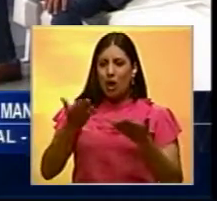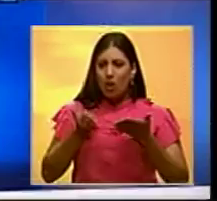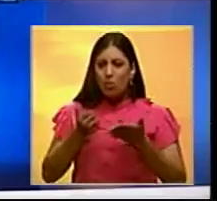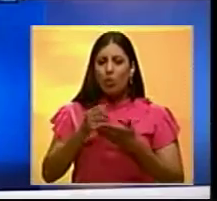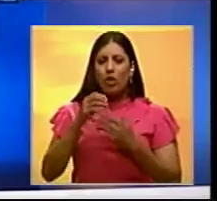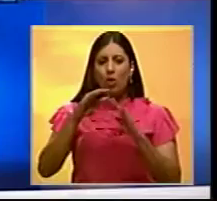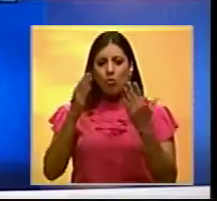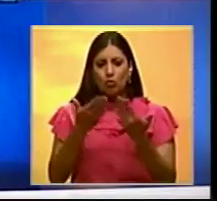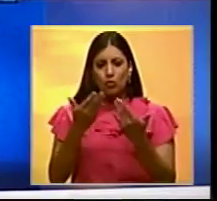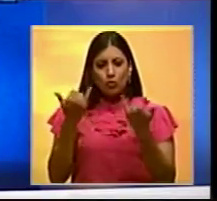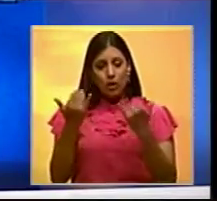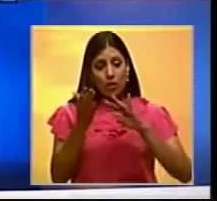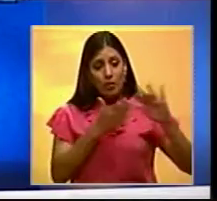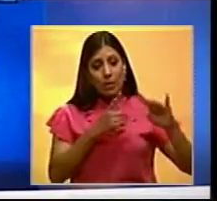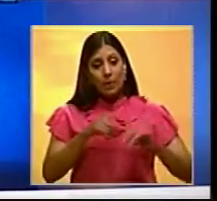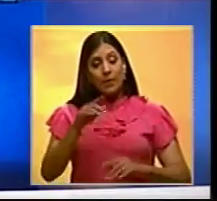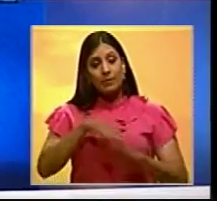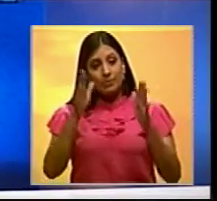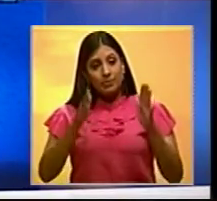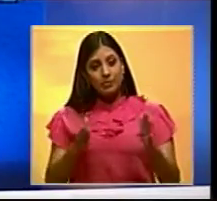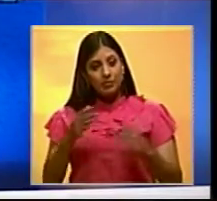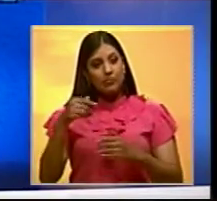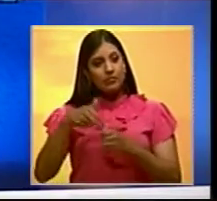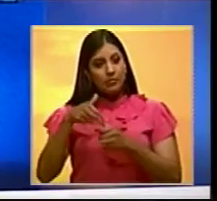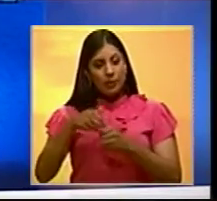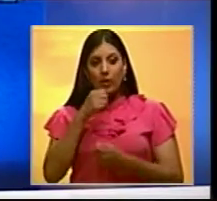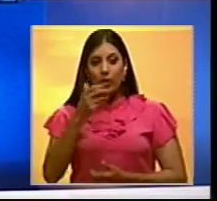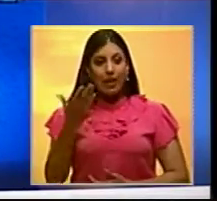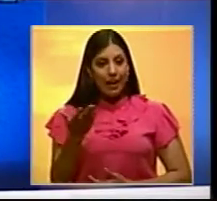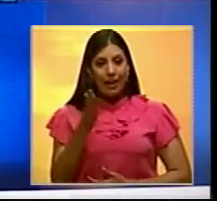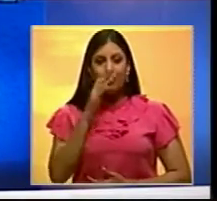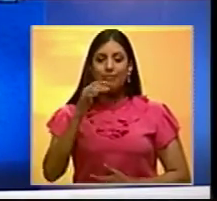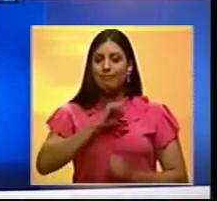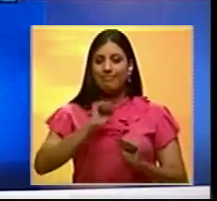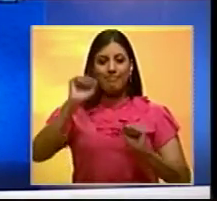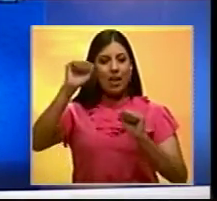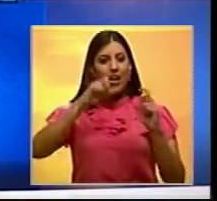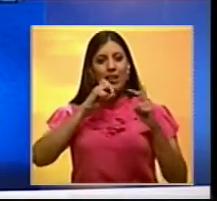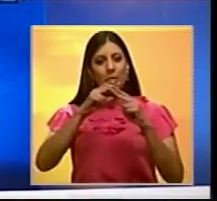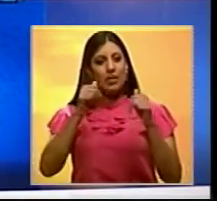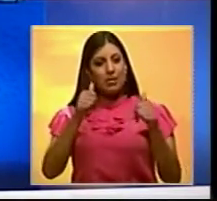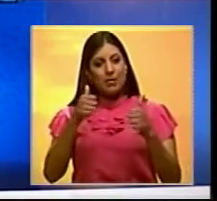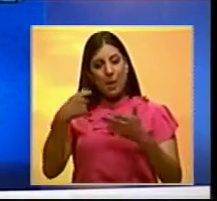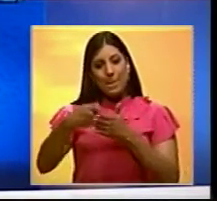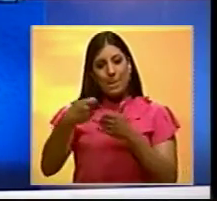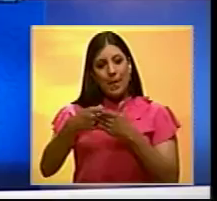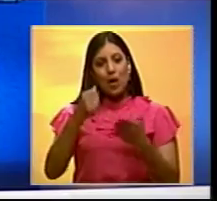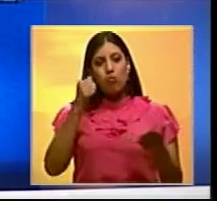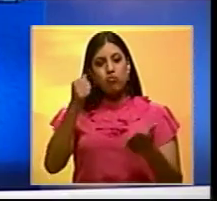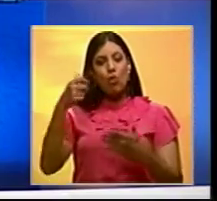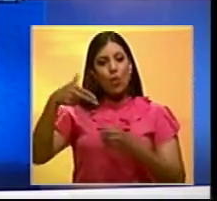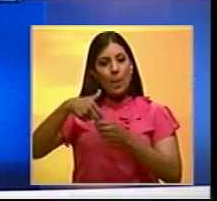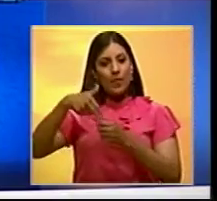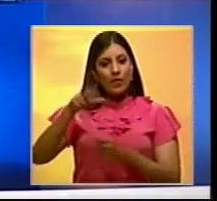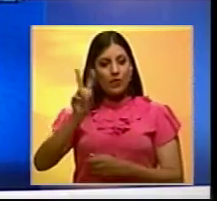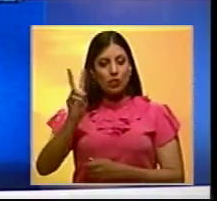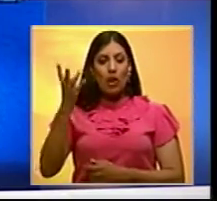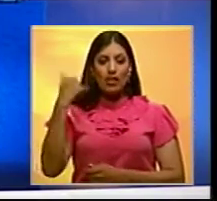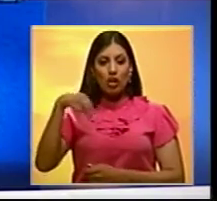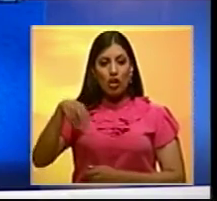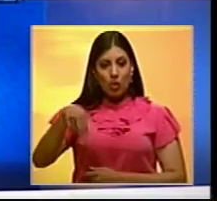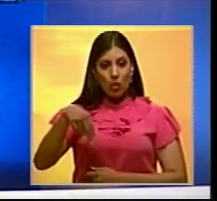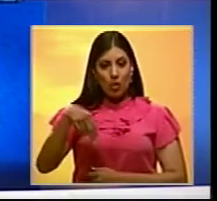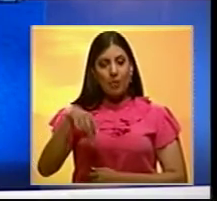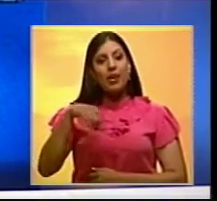humanitaria. El ministro de Petróleo, Eulogio Del Pino, calificó como heroico el resultado del pago de los bonos petroleros de Venezuela realizado en